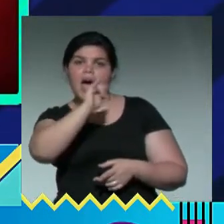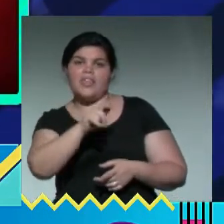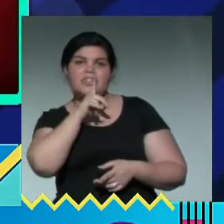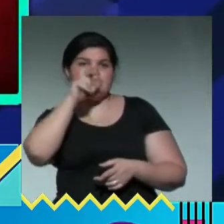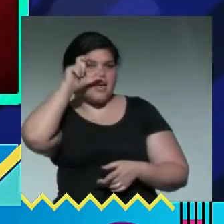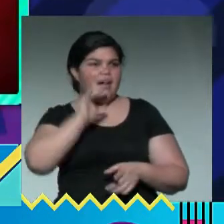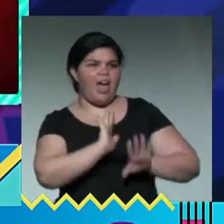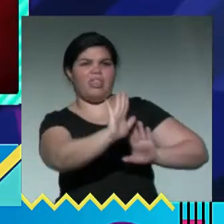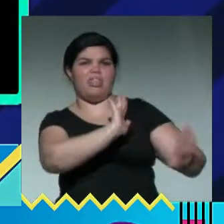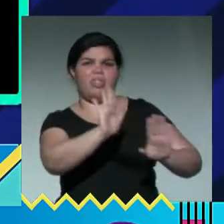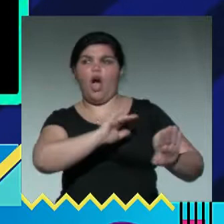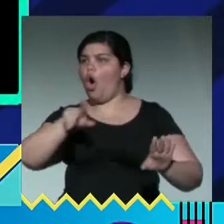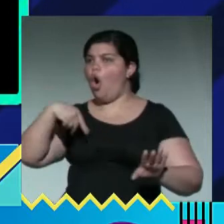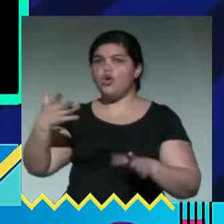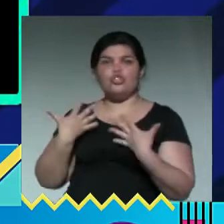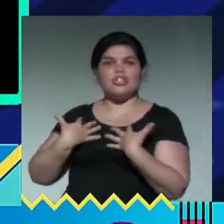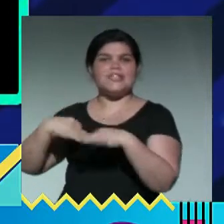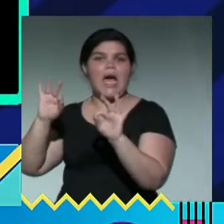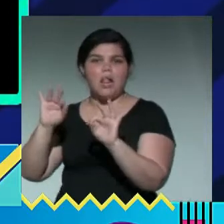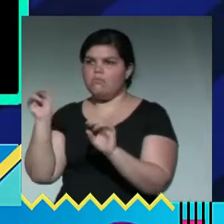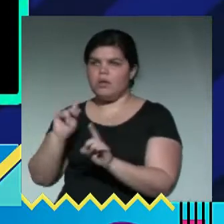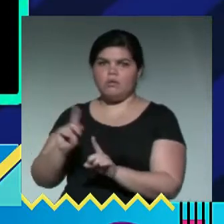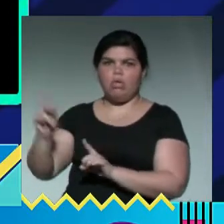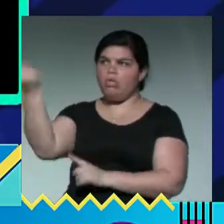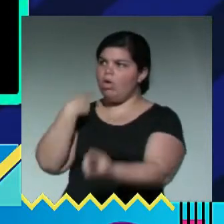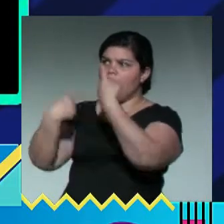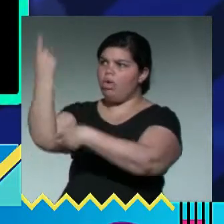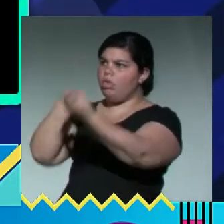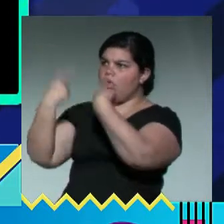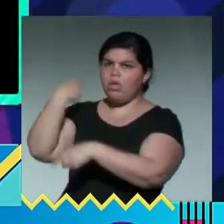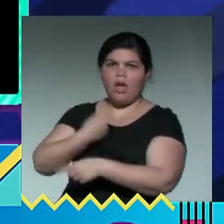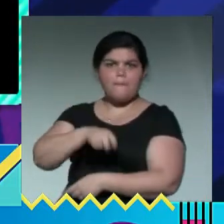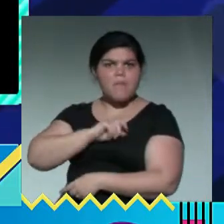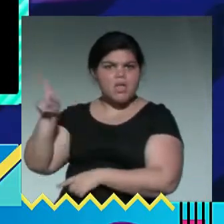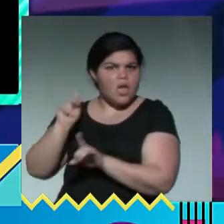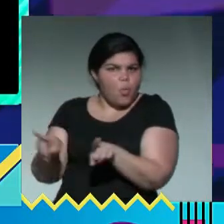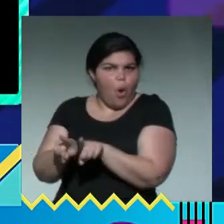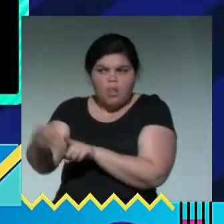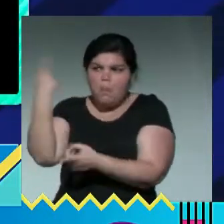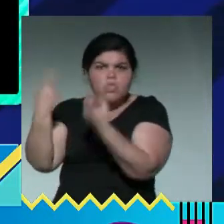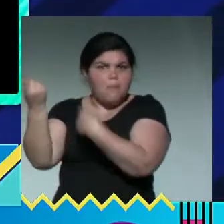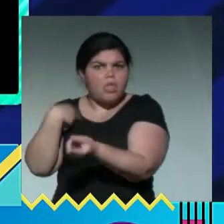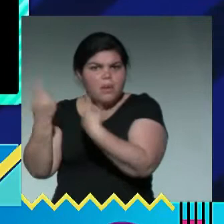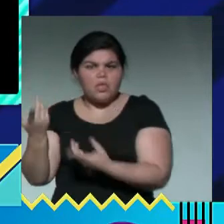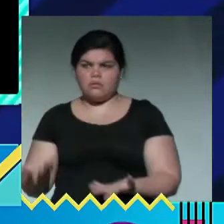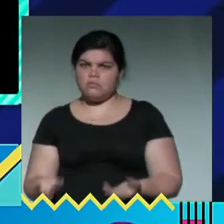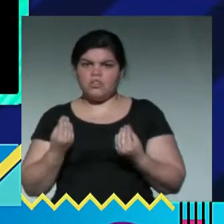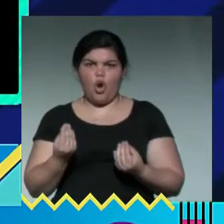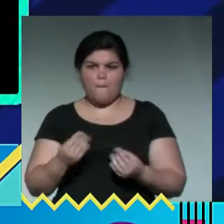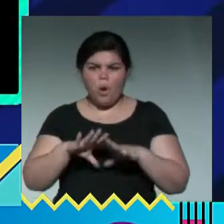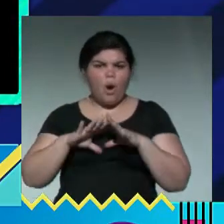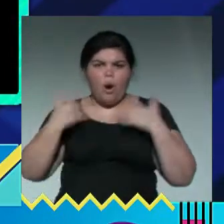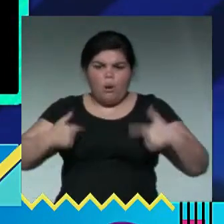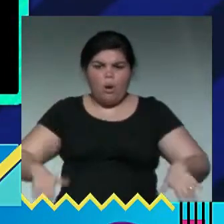los va a sacar de su mundo, porque es la realidad, los saca absolutamente de su mundo, les saca su mundo,